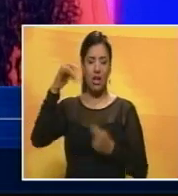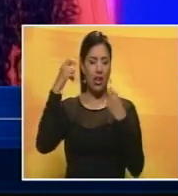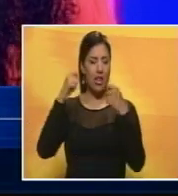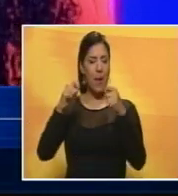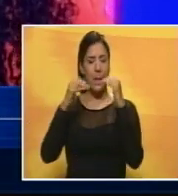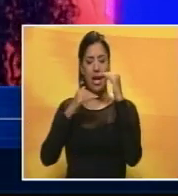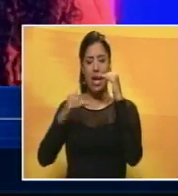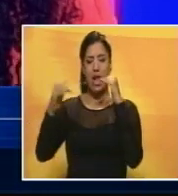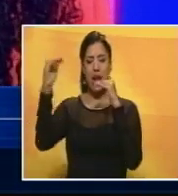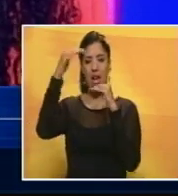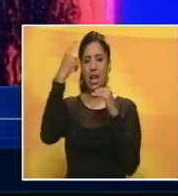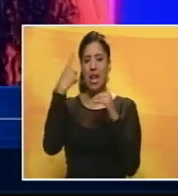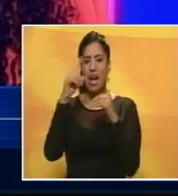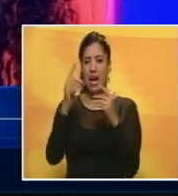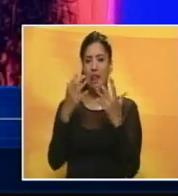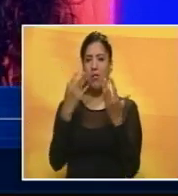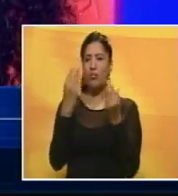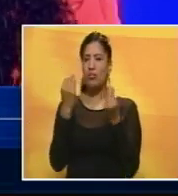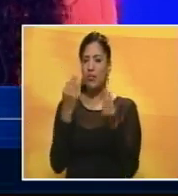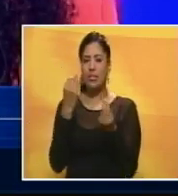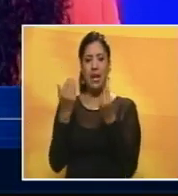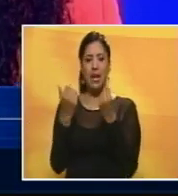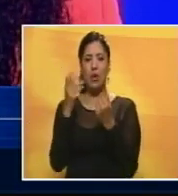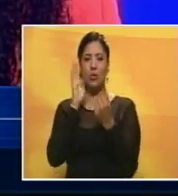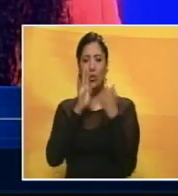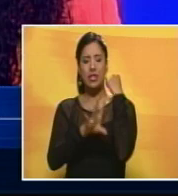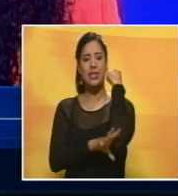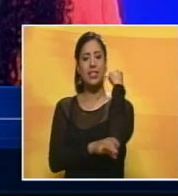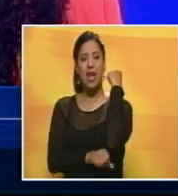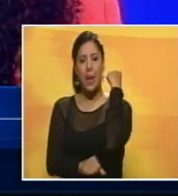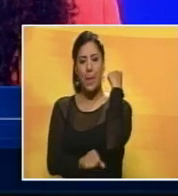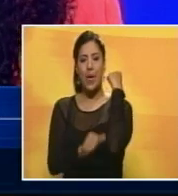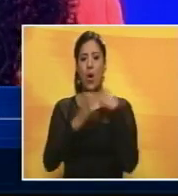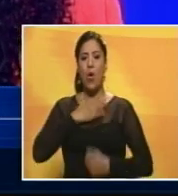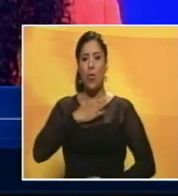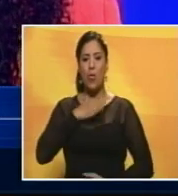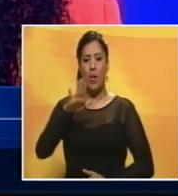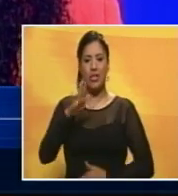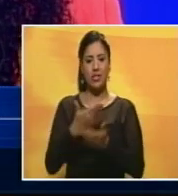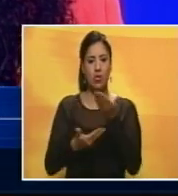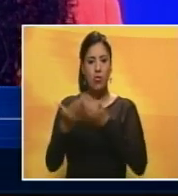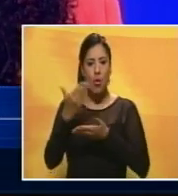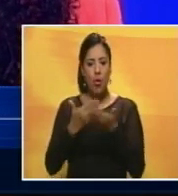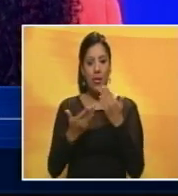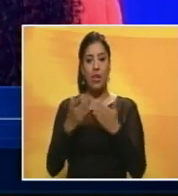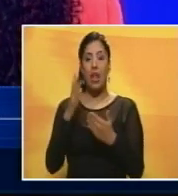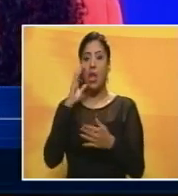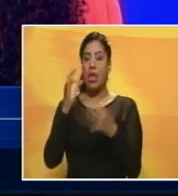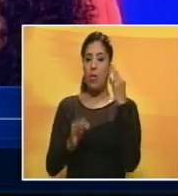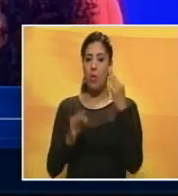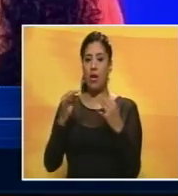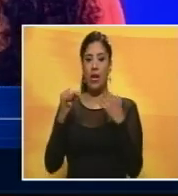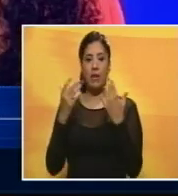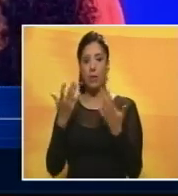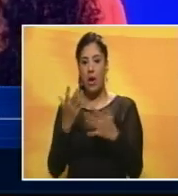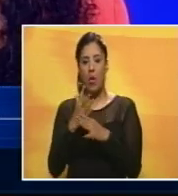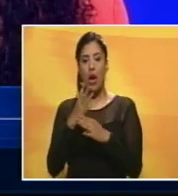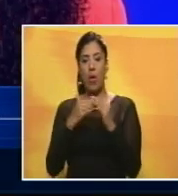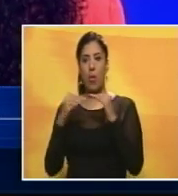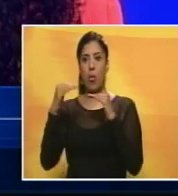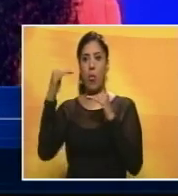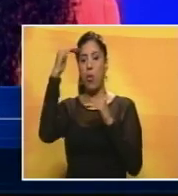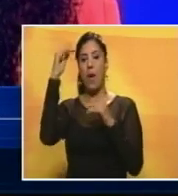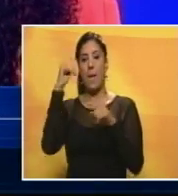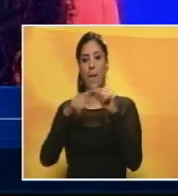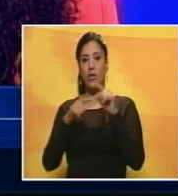muy alto, ha habido muchas mañas propias de los comerciantes que han jugado a elevar los